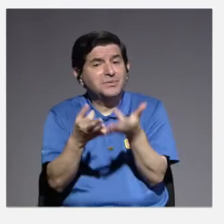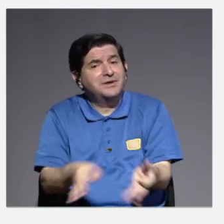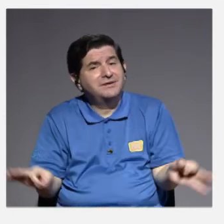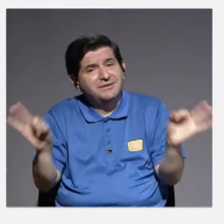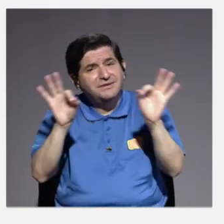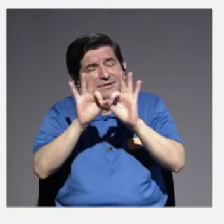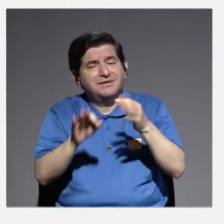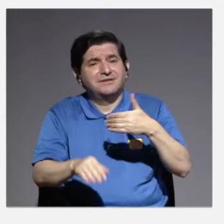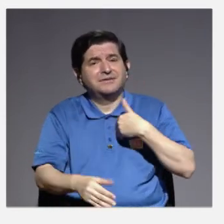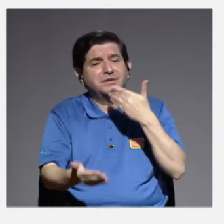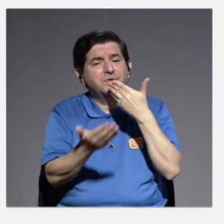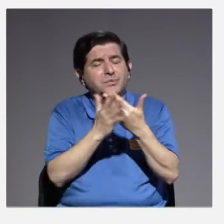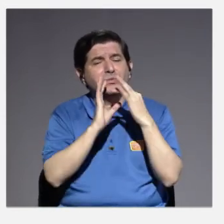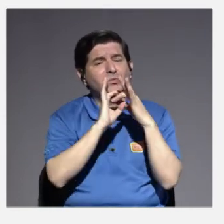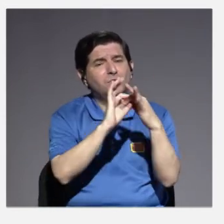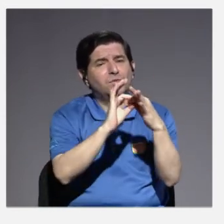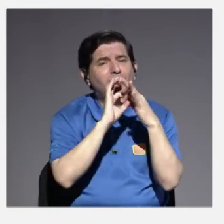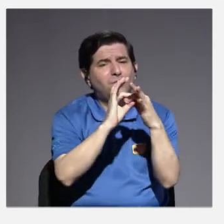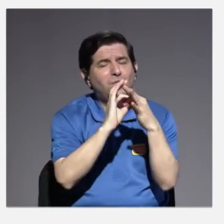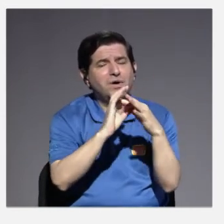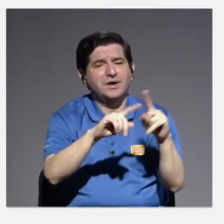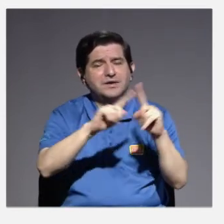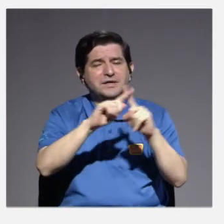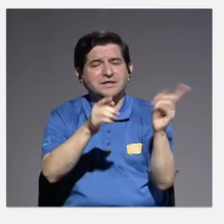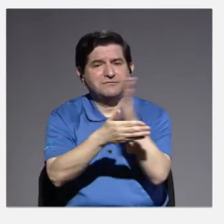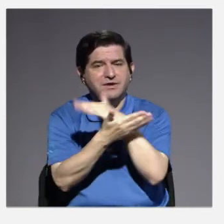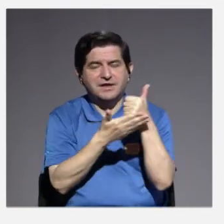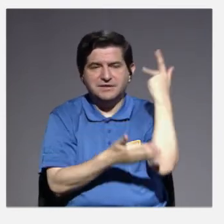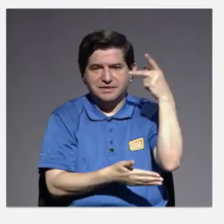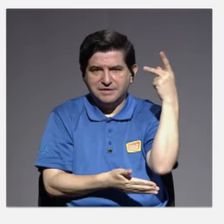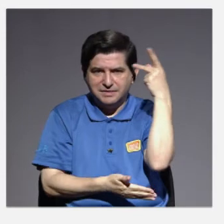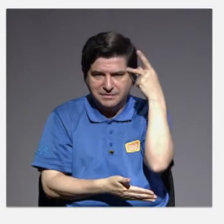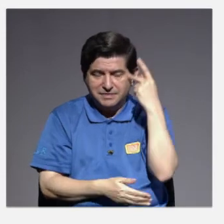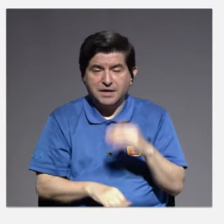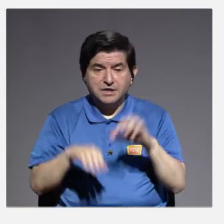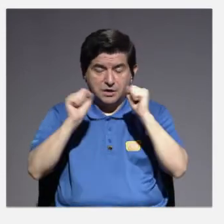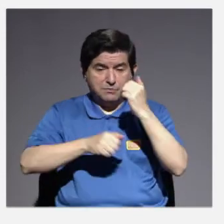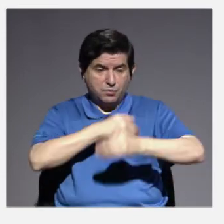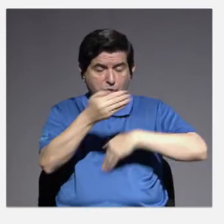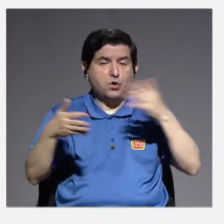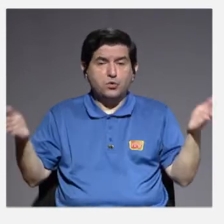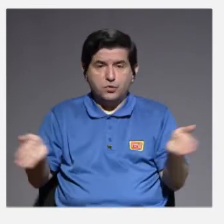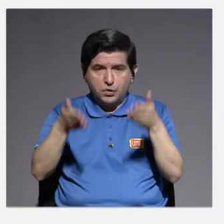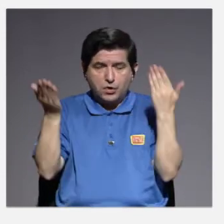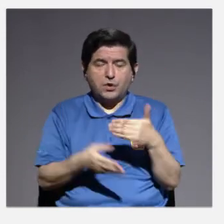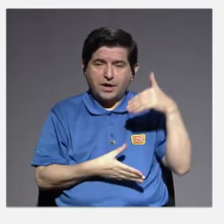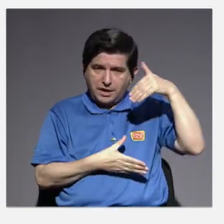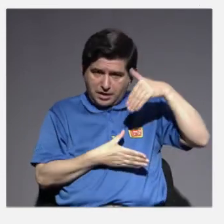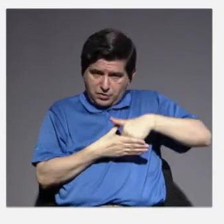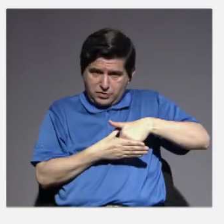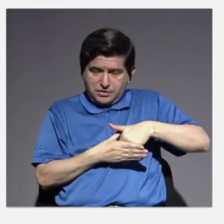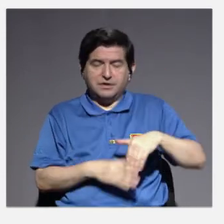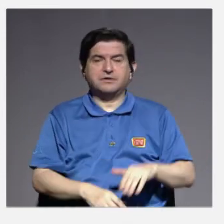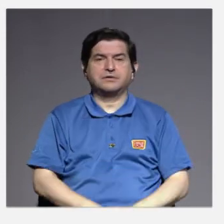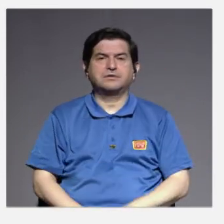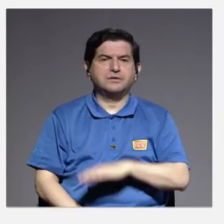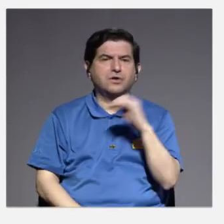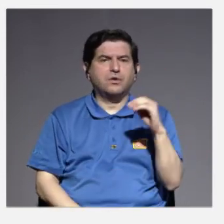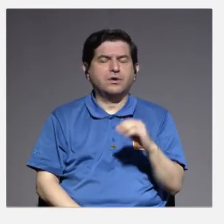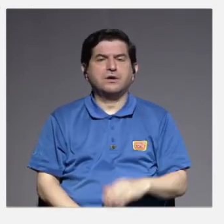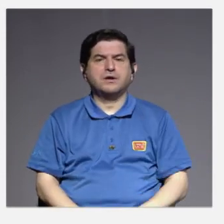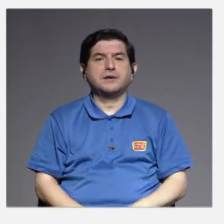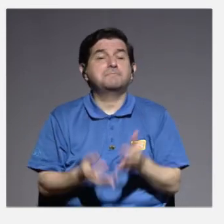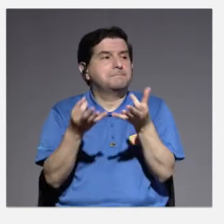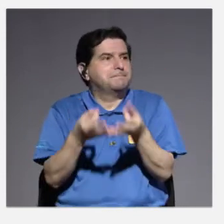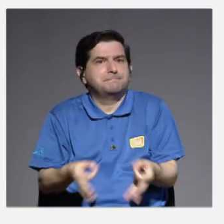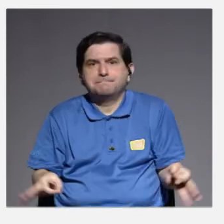que exista una buena relación entre las contrapartes políticas para que el proceso pueda ser impulsado a nivel interno, y trascendental es